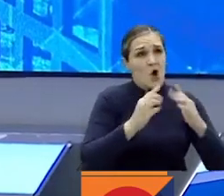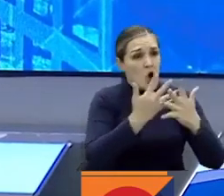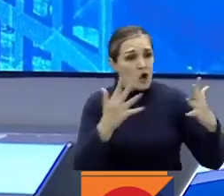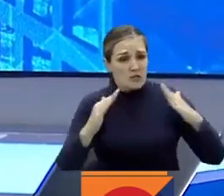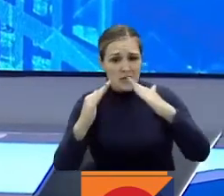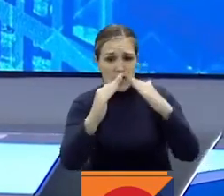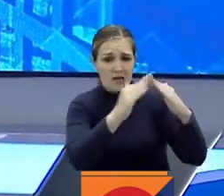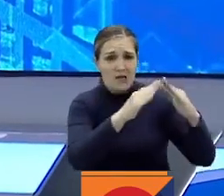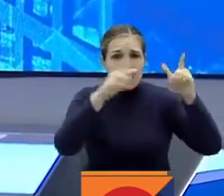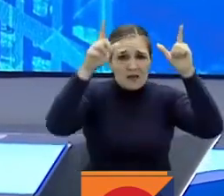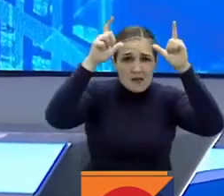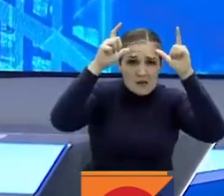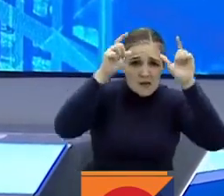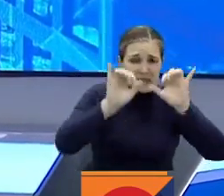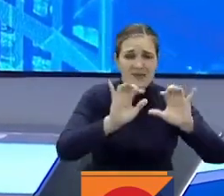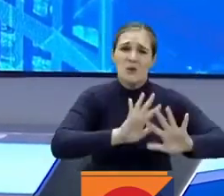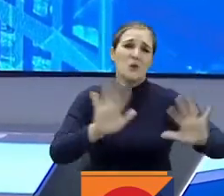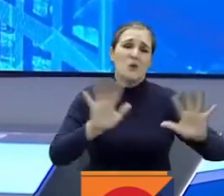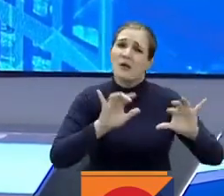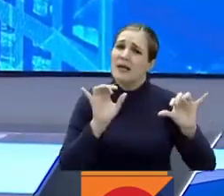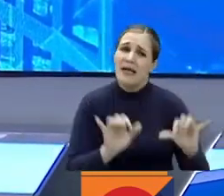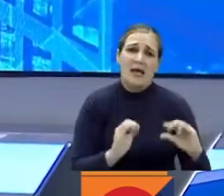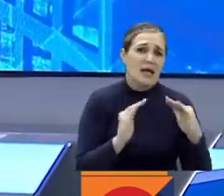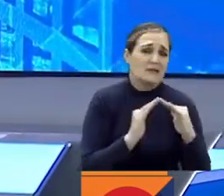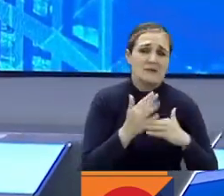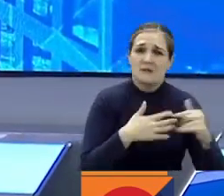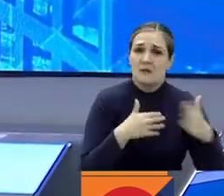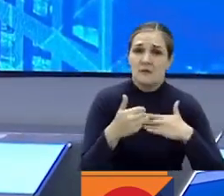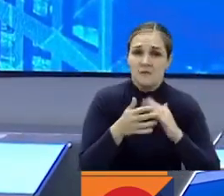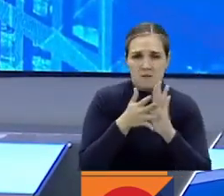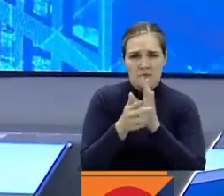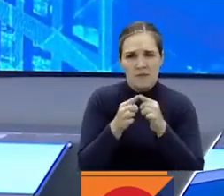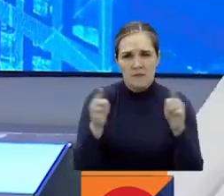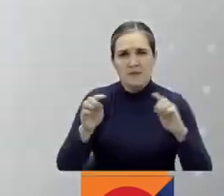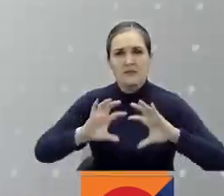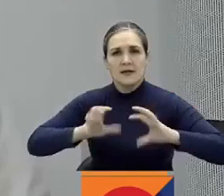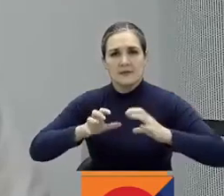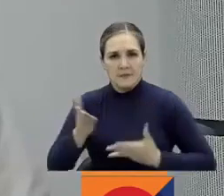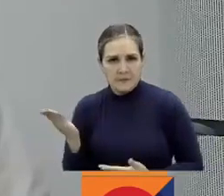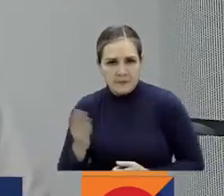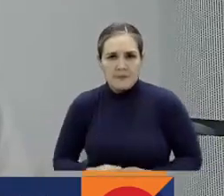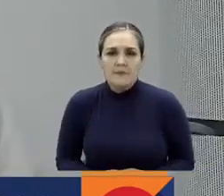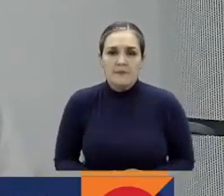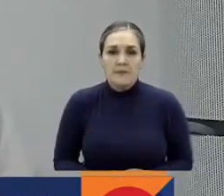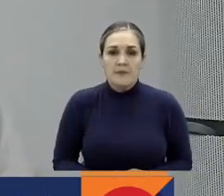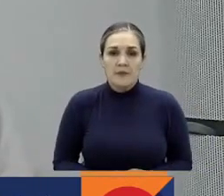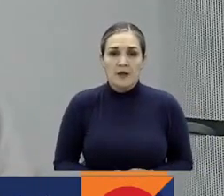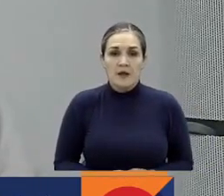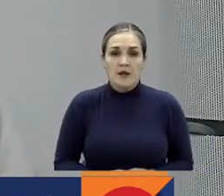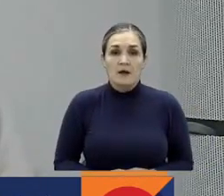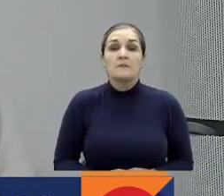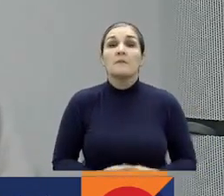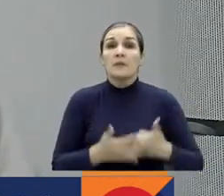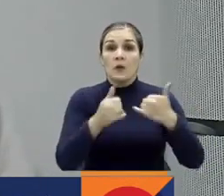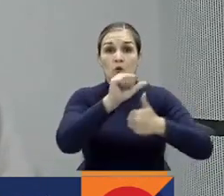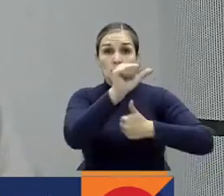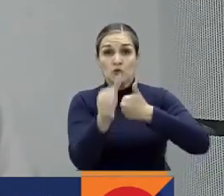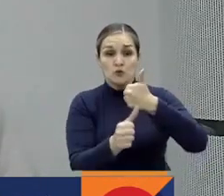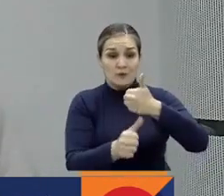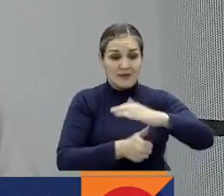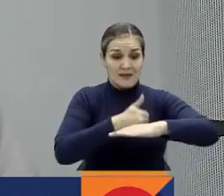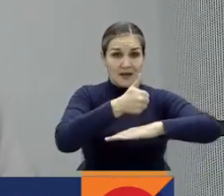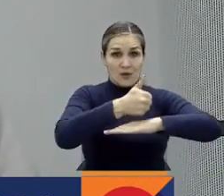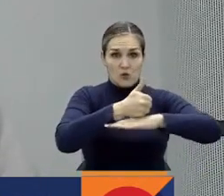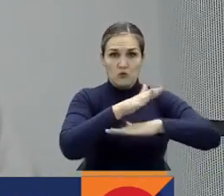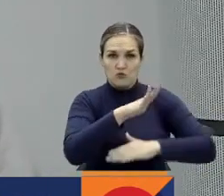especialmente el ganado. Reporte de Radio Nacional con John Freddy Nagles. De acuerdo con Oscar Goyeneche Durán, subdirector de la Unidad Nacional